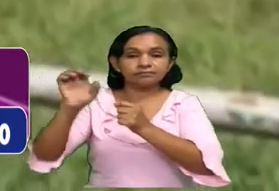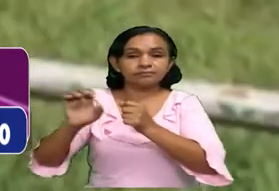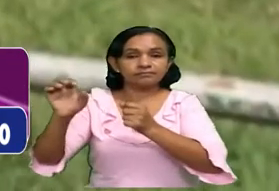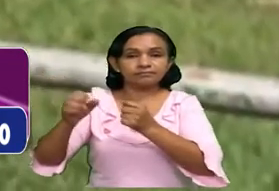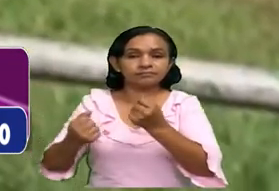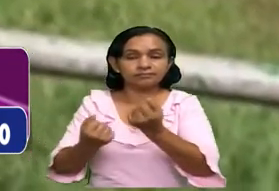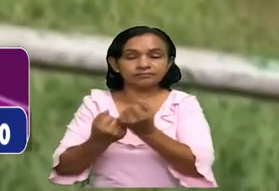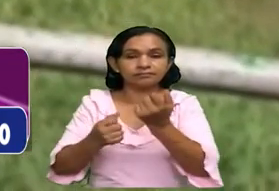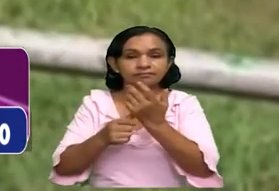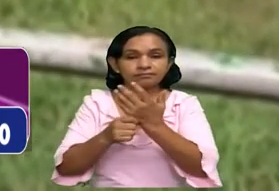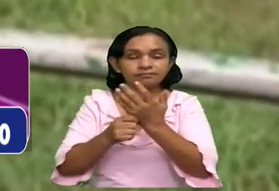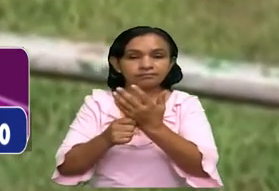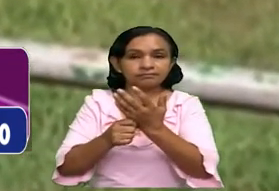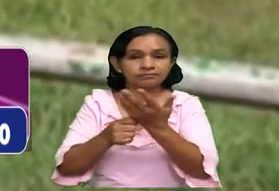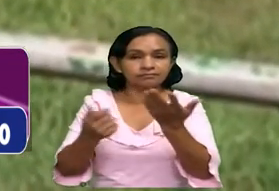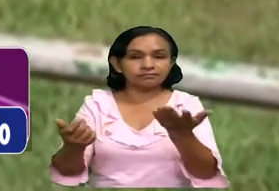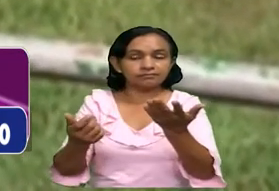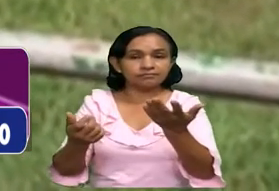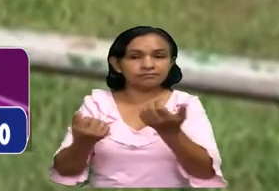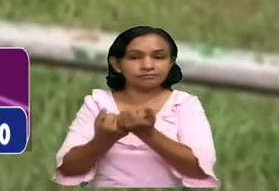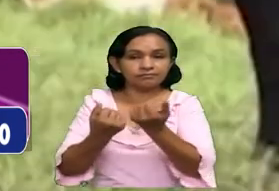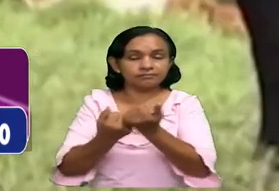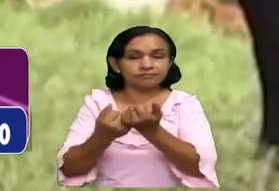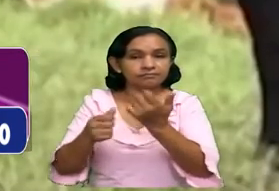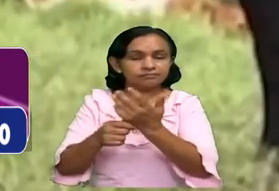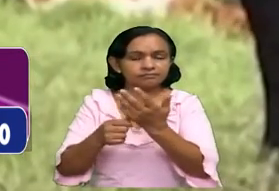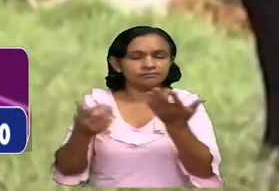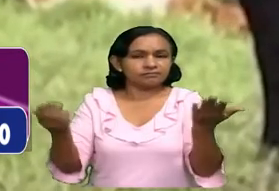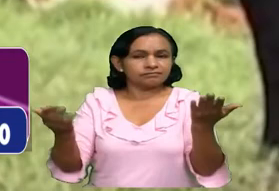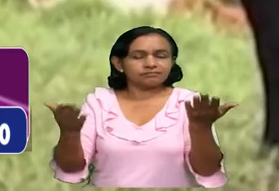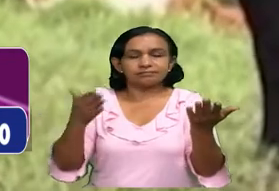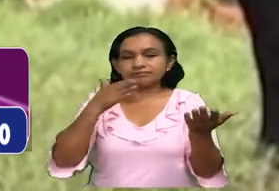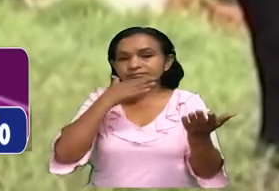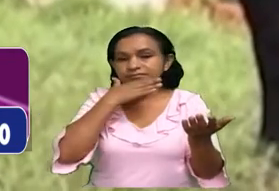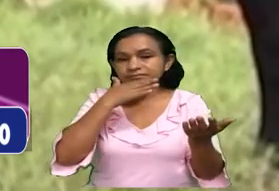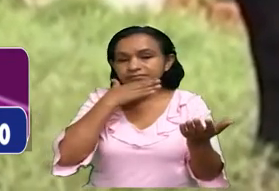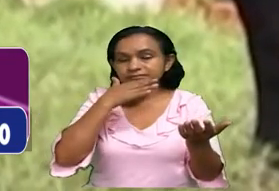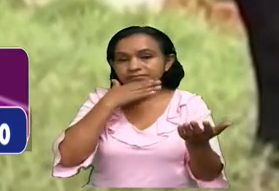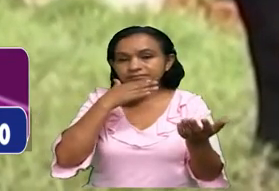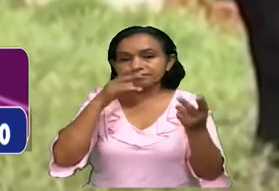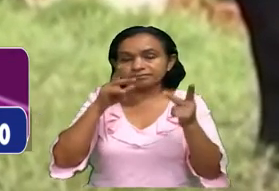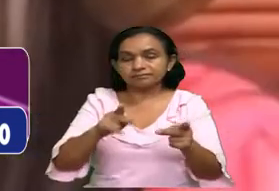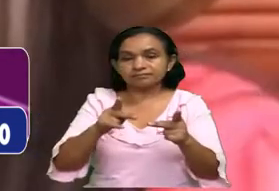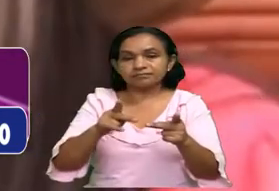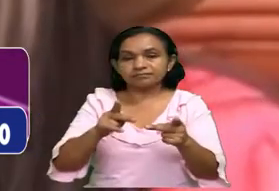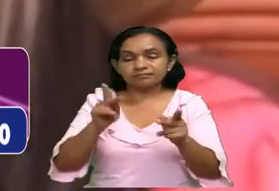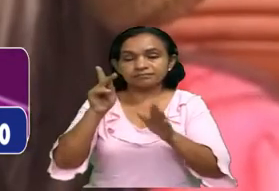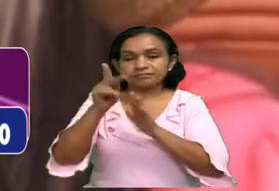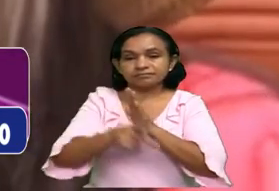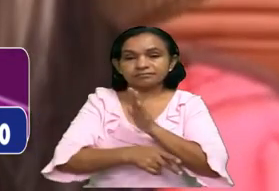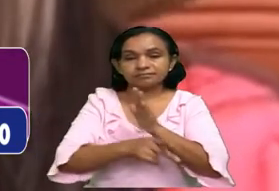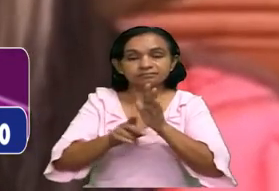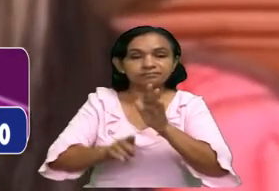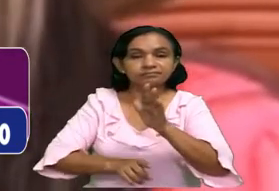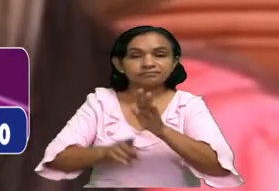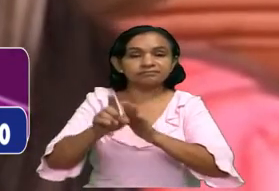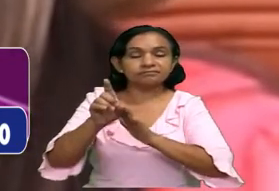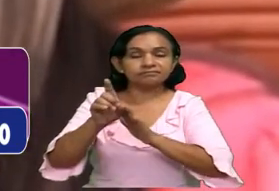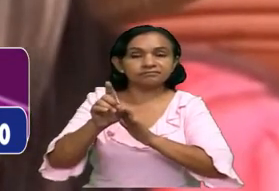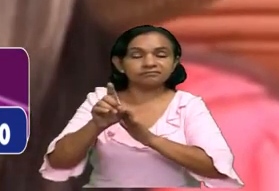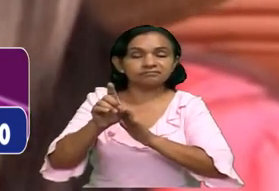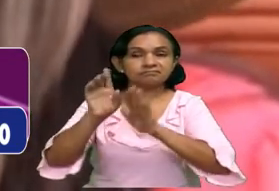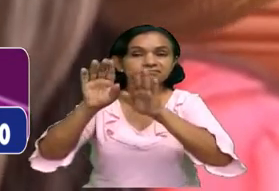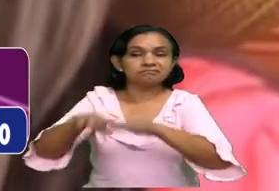o la carne producida con subsidio. Entonces, difícilmente los ganaderos de repente de los países en vías de desarrollo